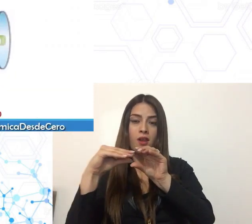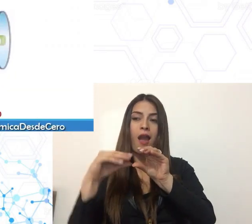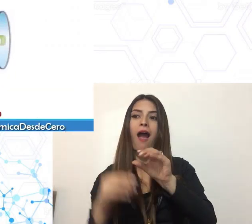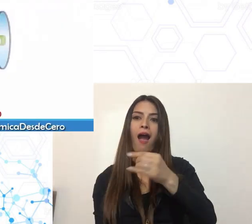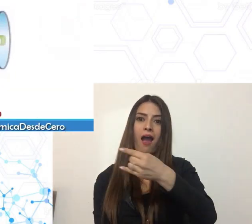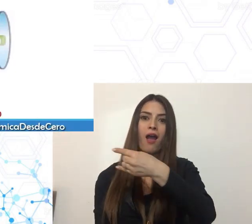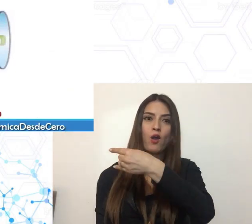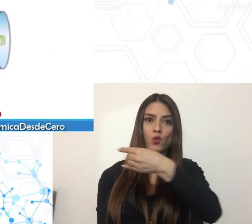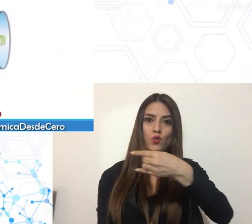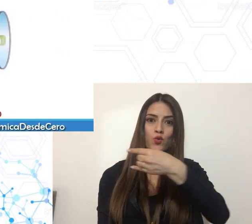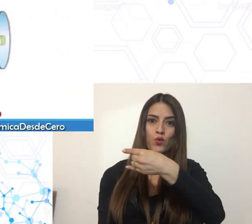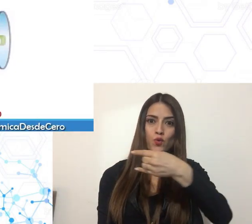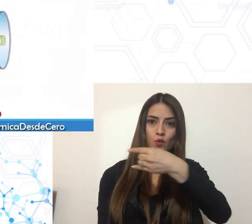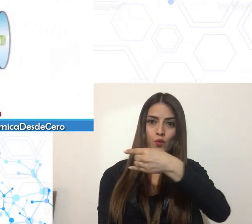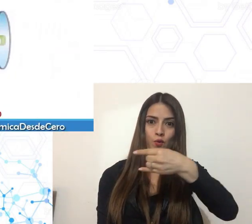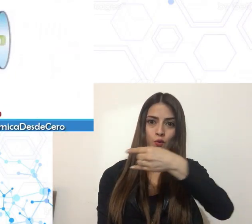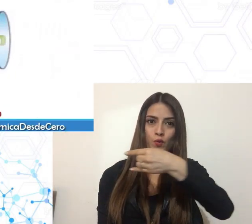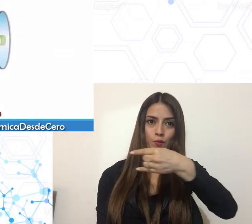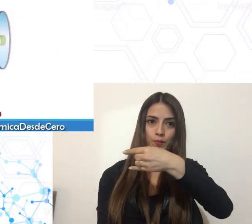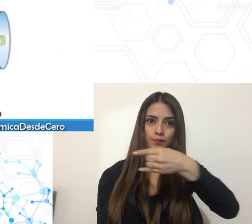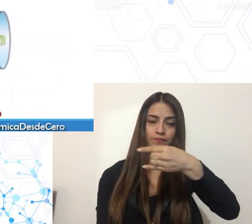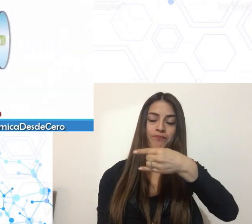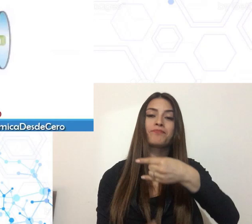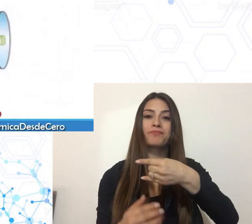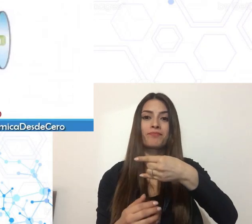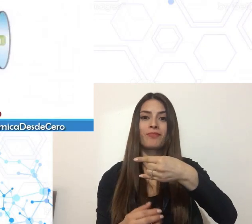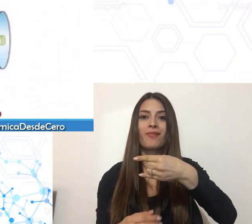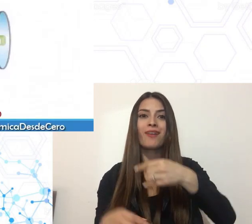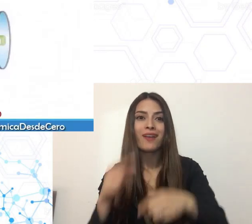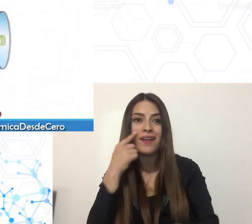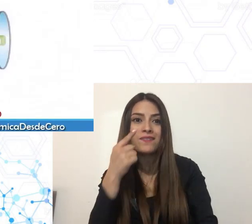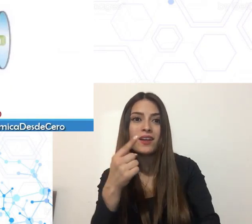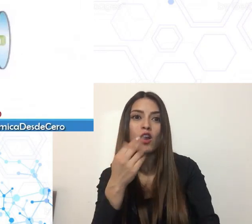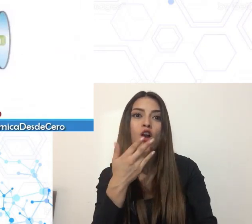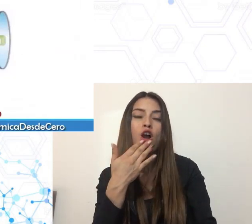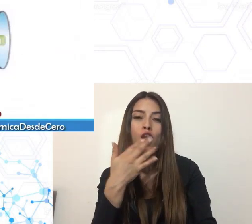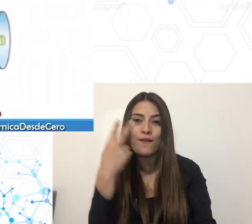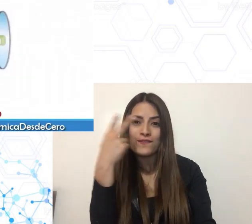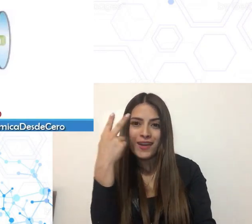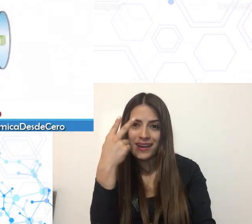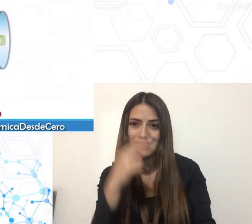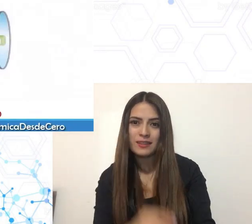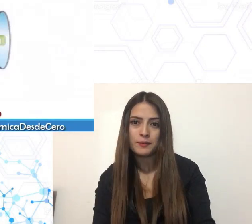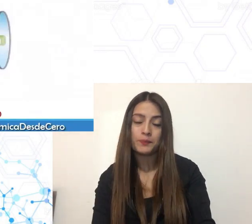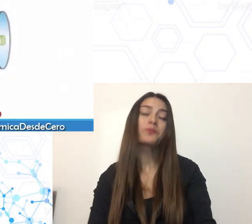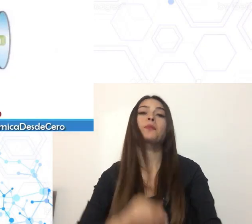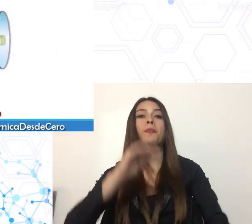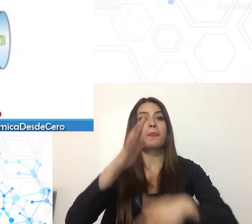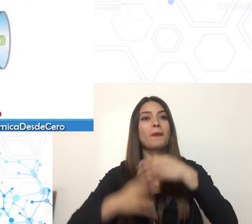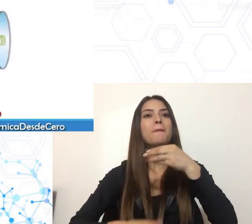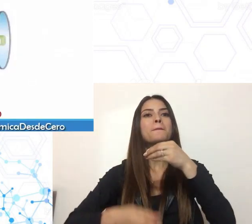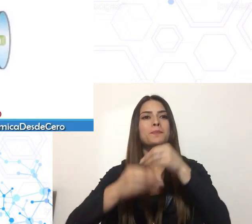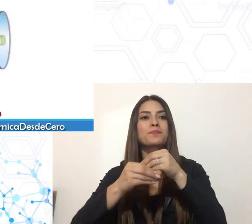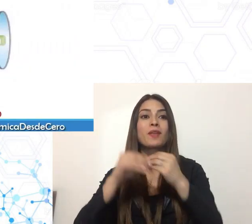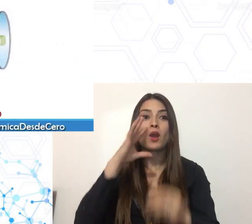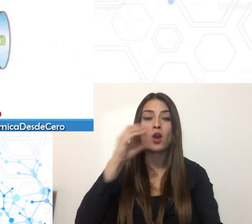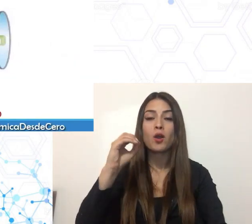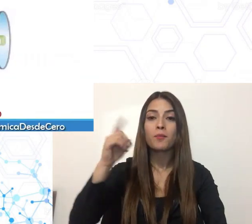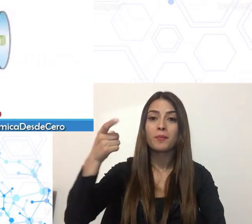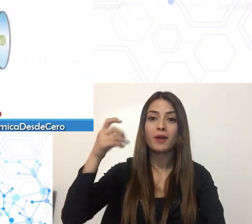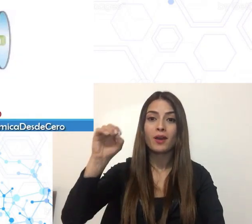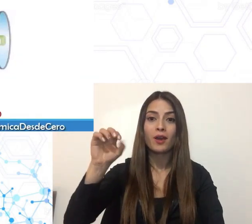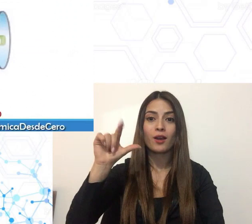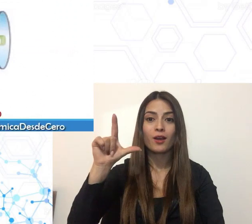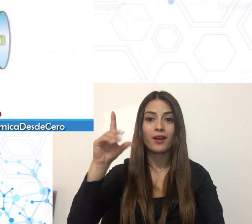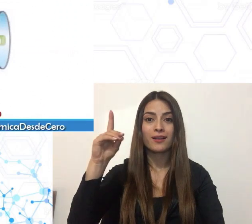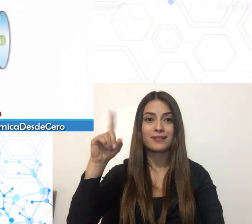rayos catódicos, que serían los que salían del cátodo y eran atraídos por el ánodo. Entonces eran atraídos acá y los veíamos